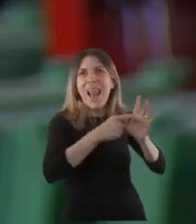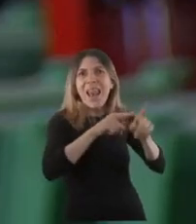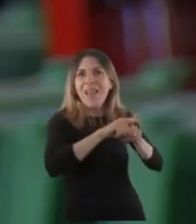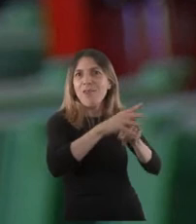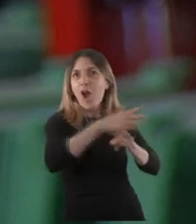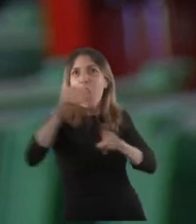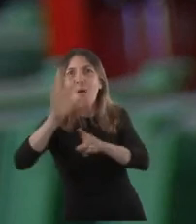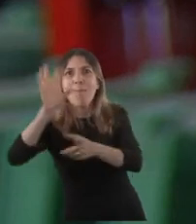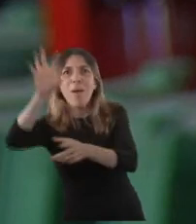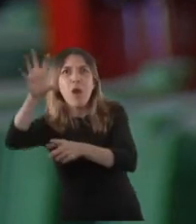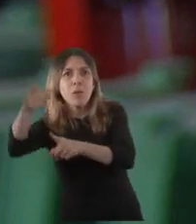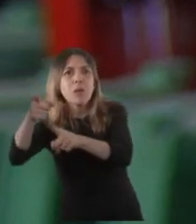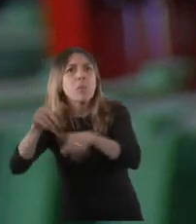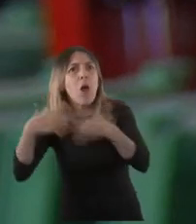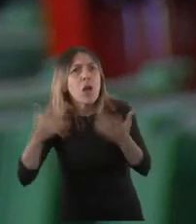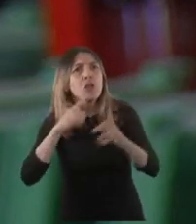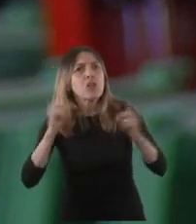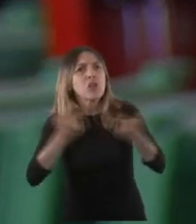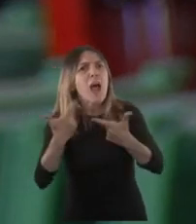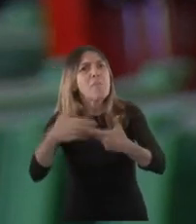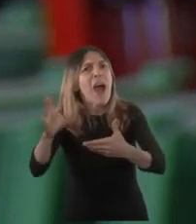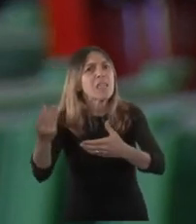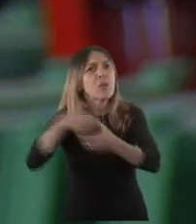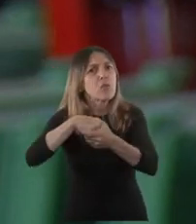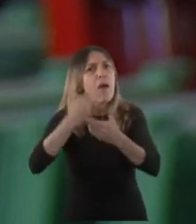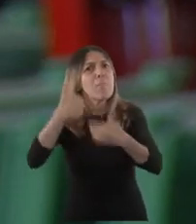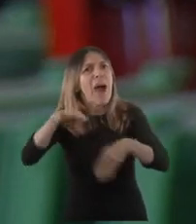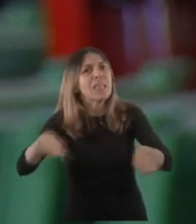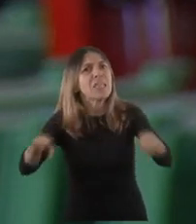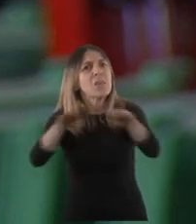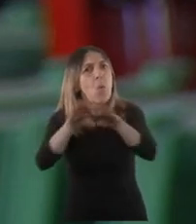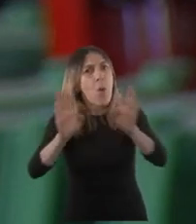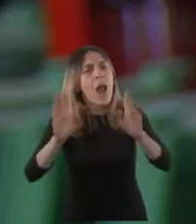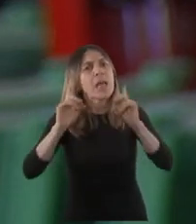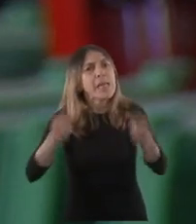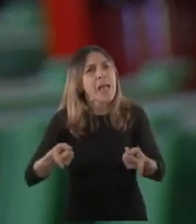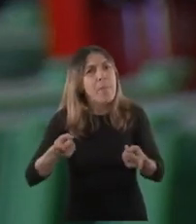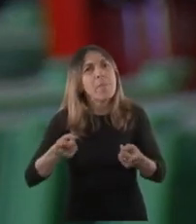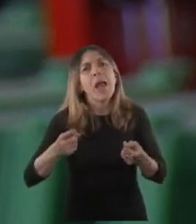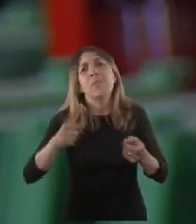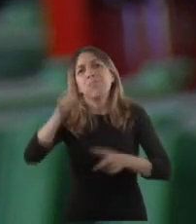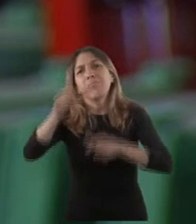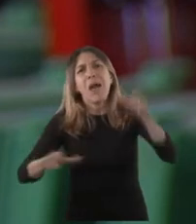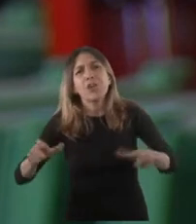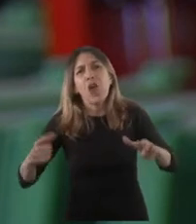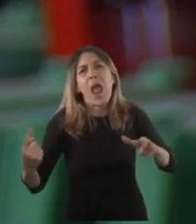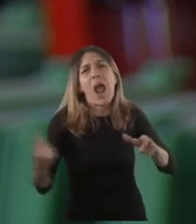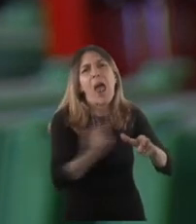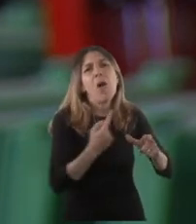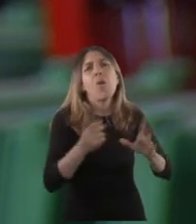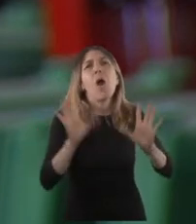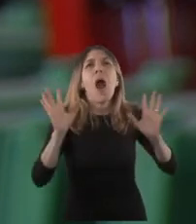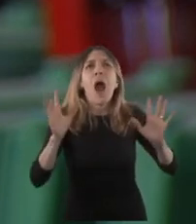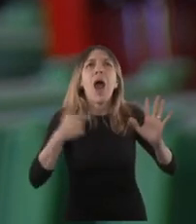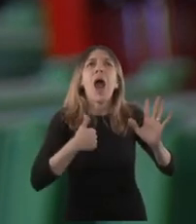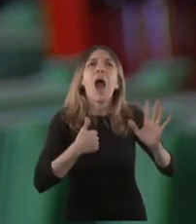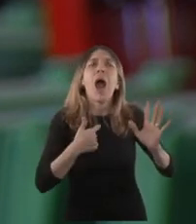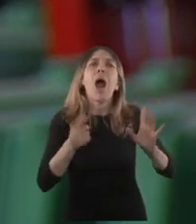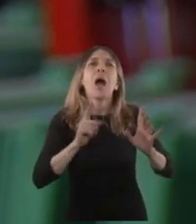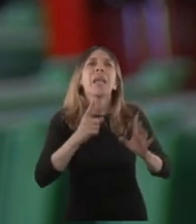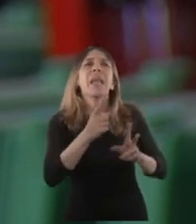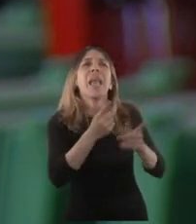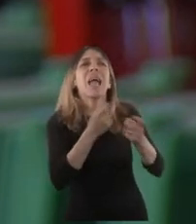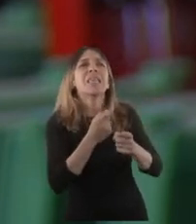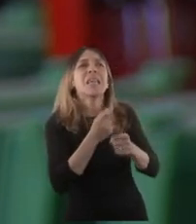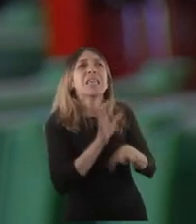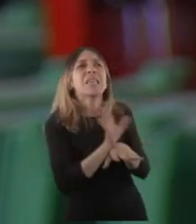una sociedad más inclusiva, más equitativa y que cada ciudadano no necesite de un plan social